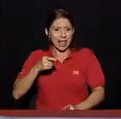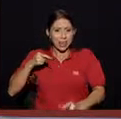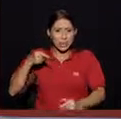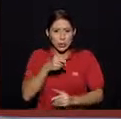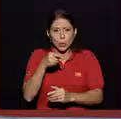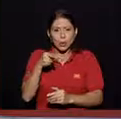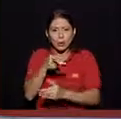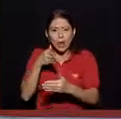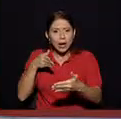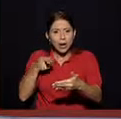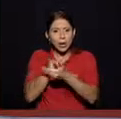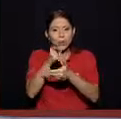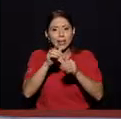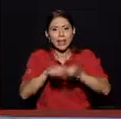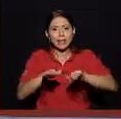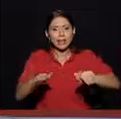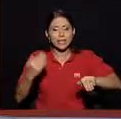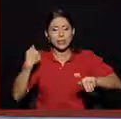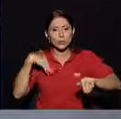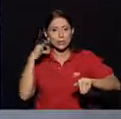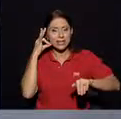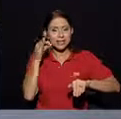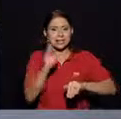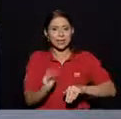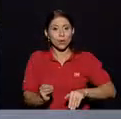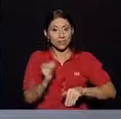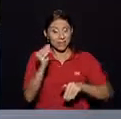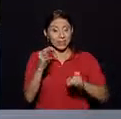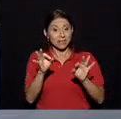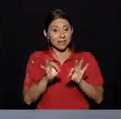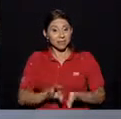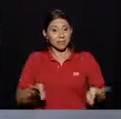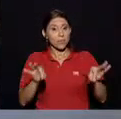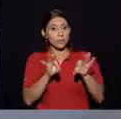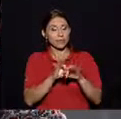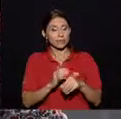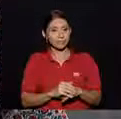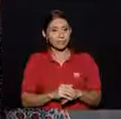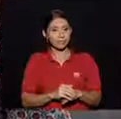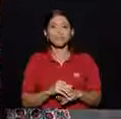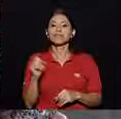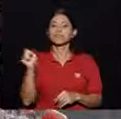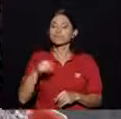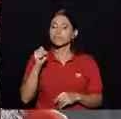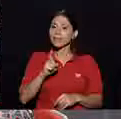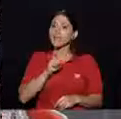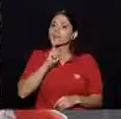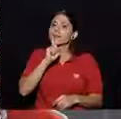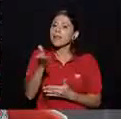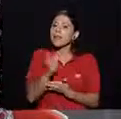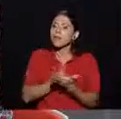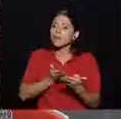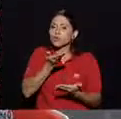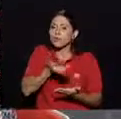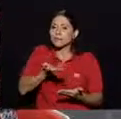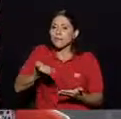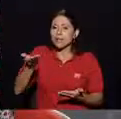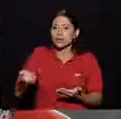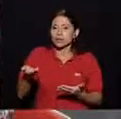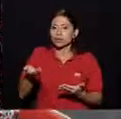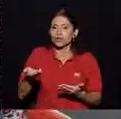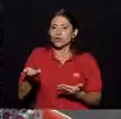tortura contra niños, niñas y adolescentes es realmente importante. Sí, en realidad hay algunos aspectos de